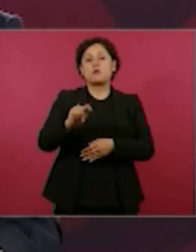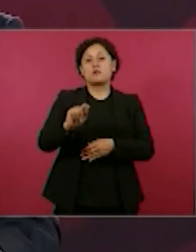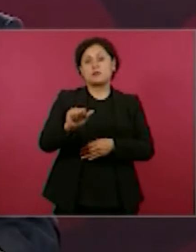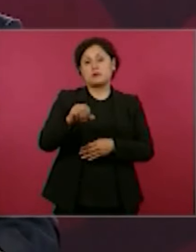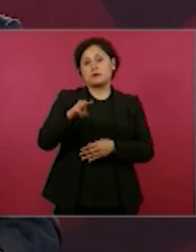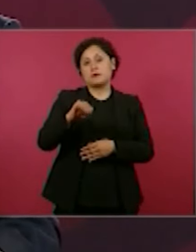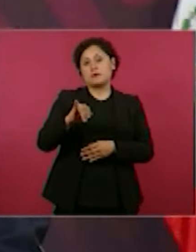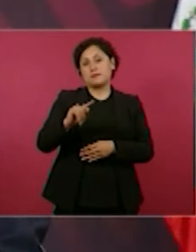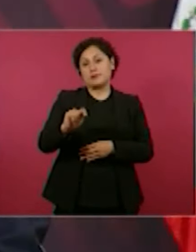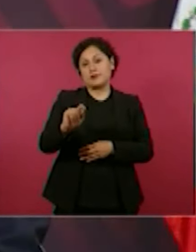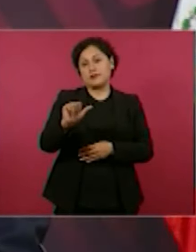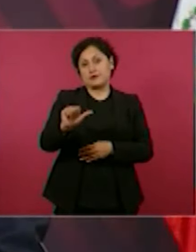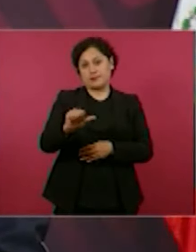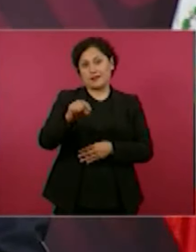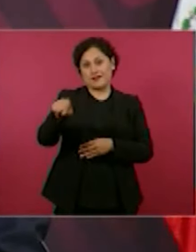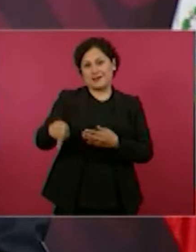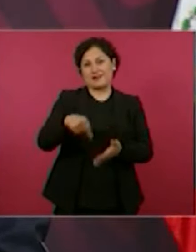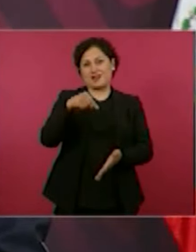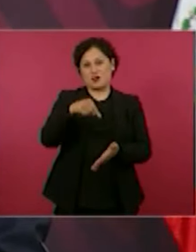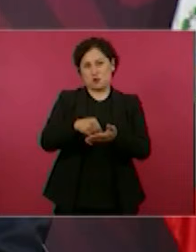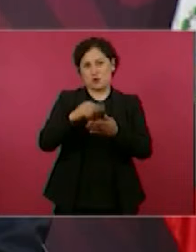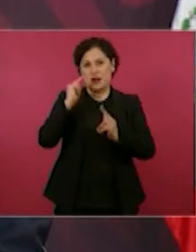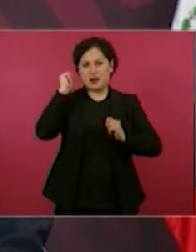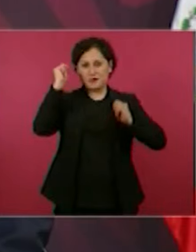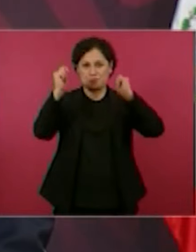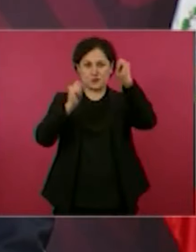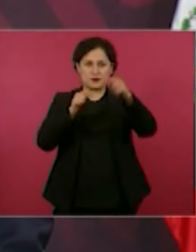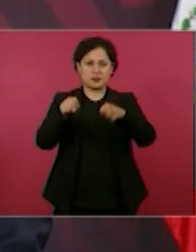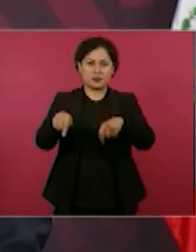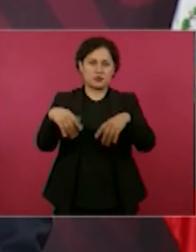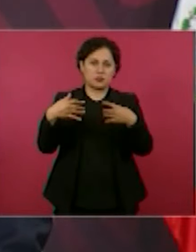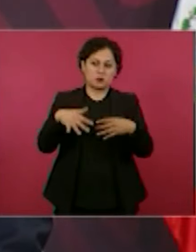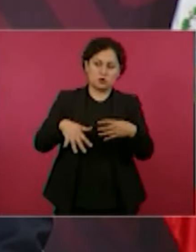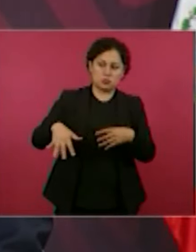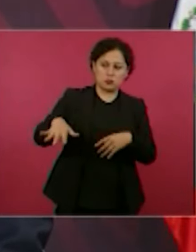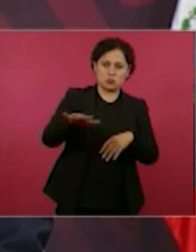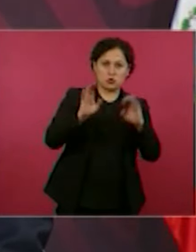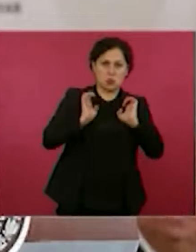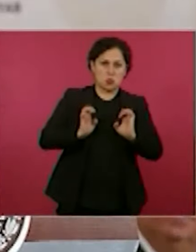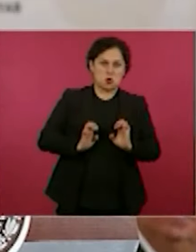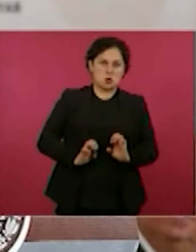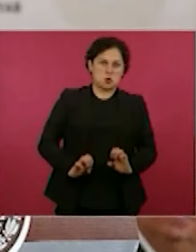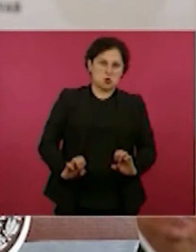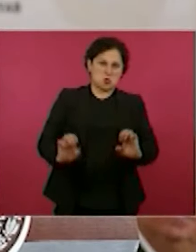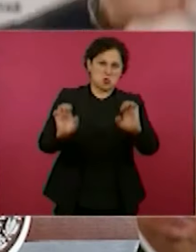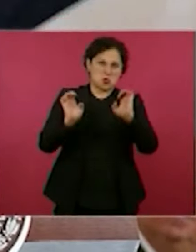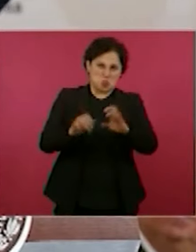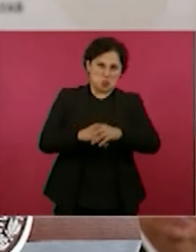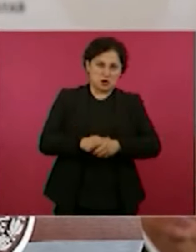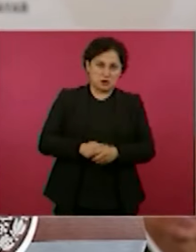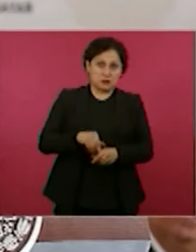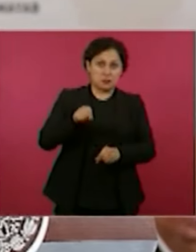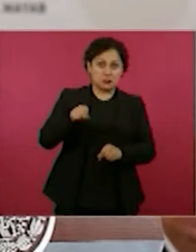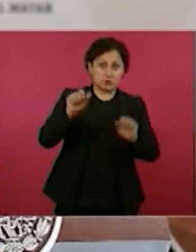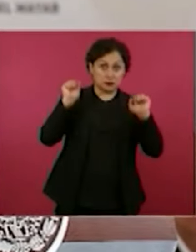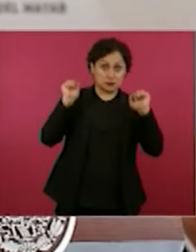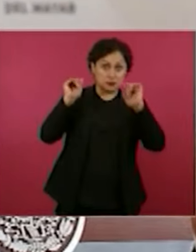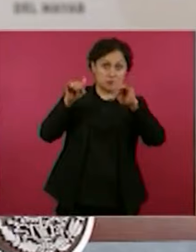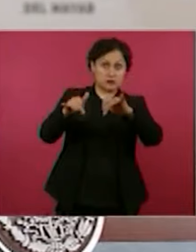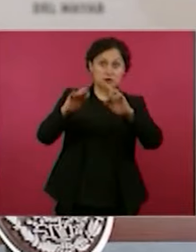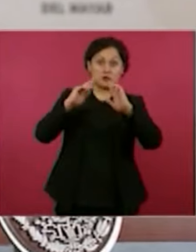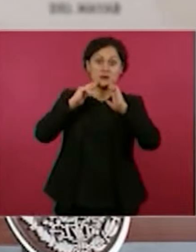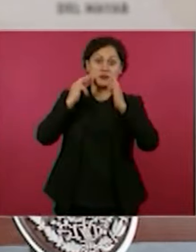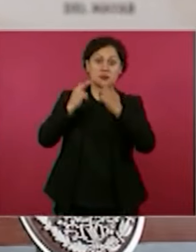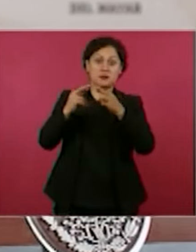el tercer lugar, hace recordar aquel de Anaya y Meade, que siempre estaban peleando por el voto útil. Ajá, sí. ¿No? Pero estaban peleando entre dos. Me acuerdo